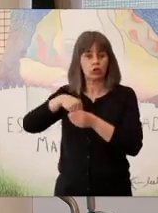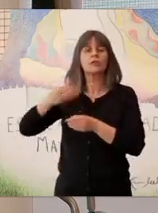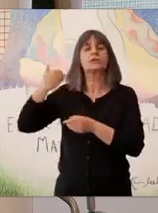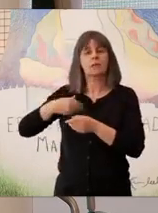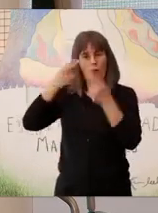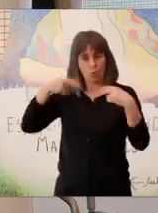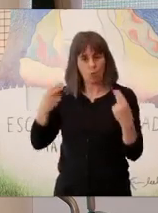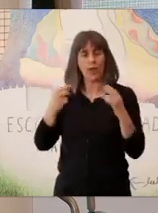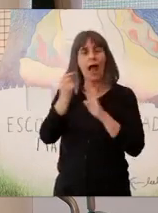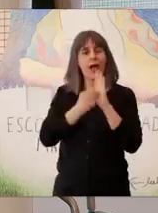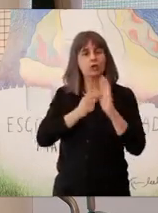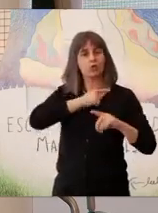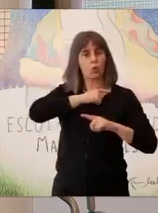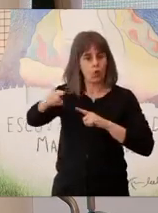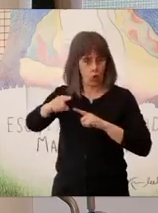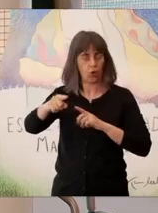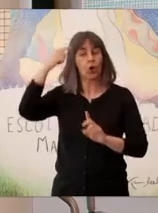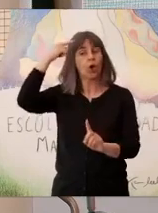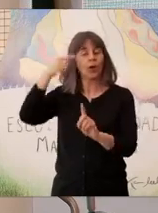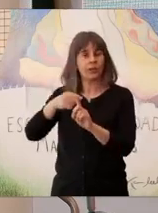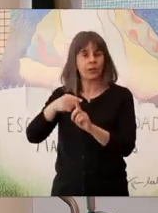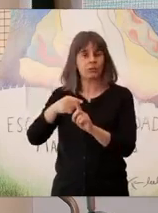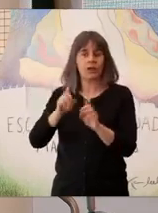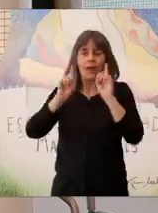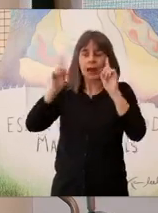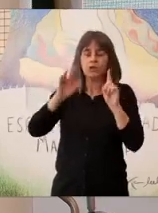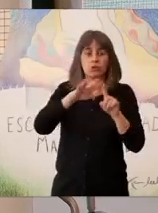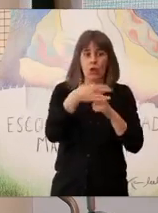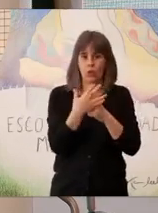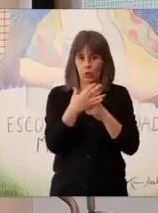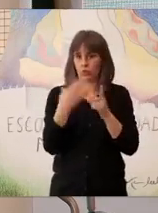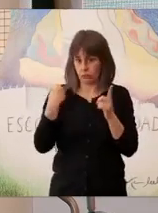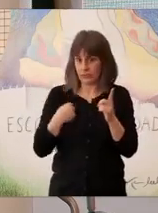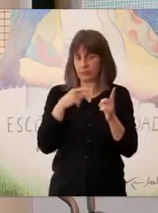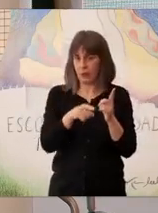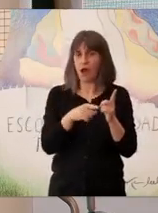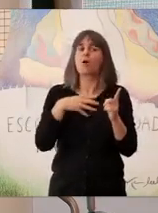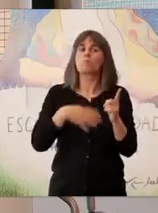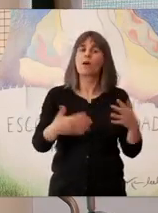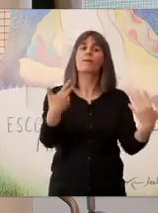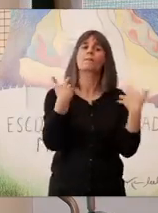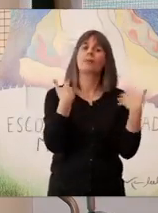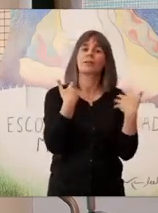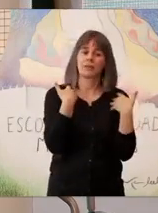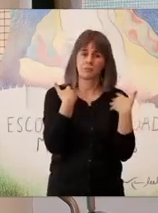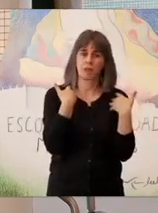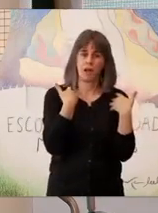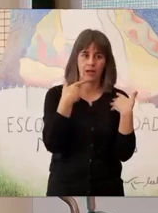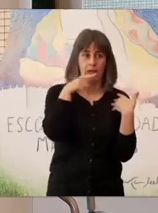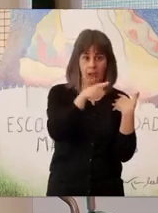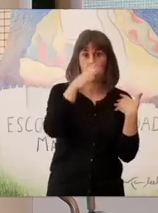instrucción para permitir que en determinadas situaciones se le comunique a la víctima que denuncia un